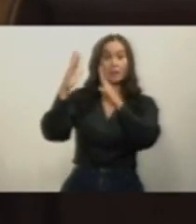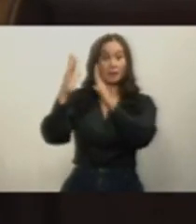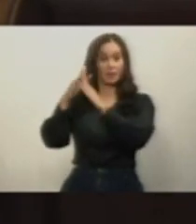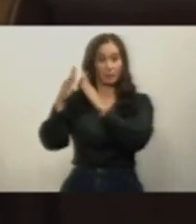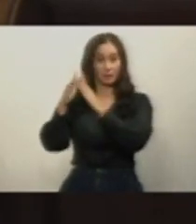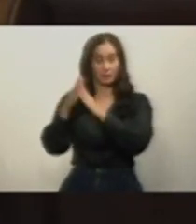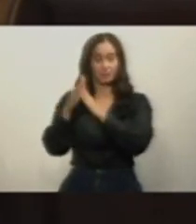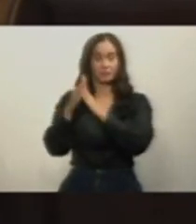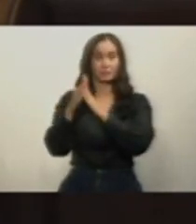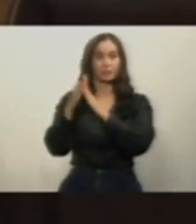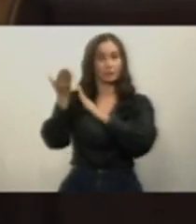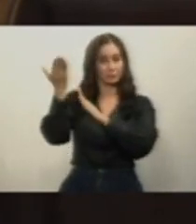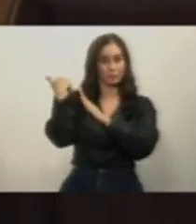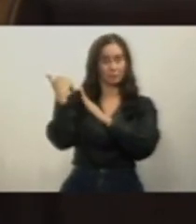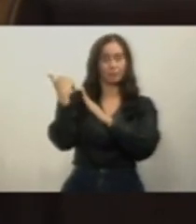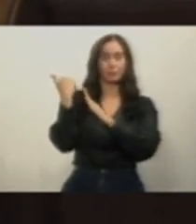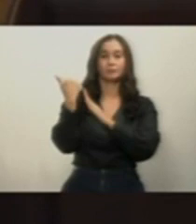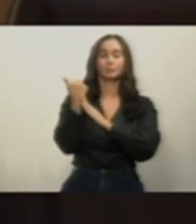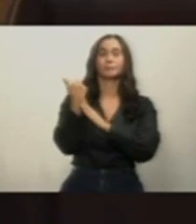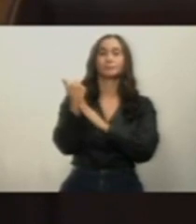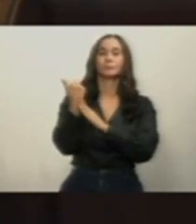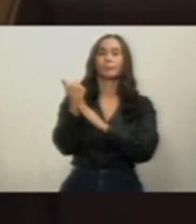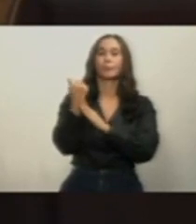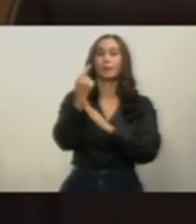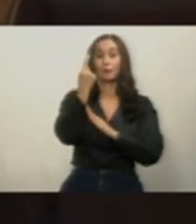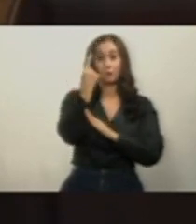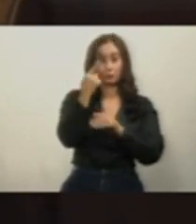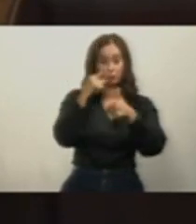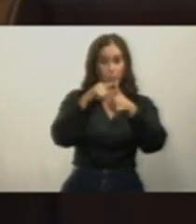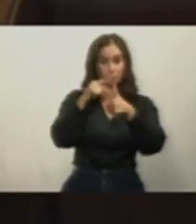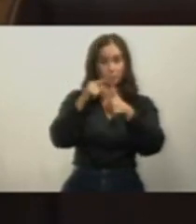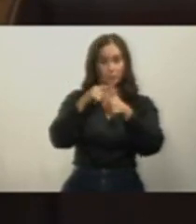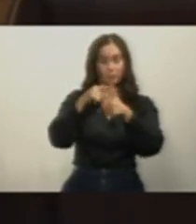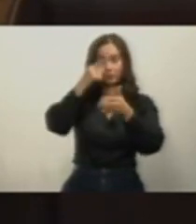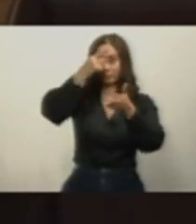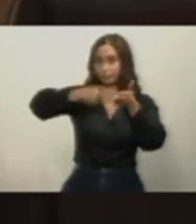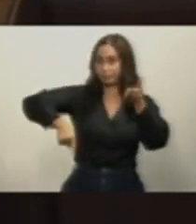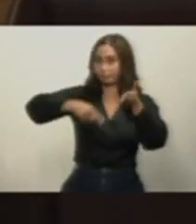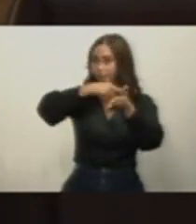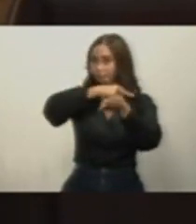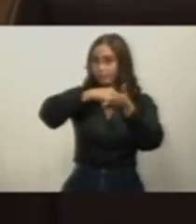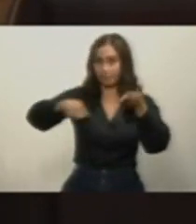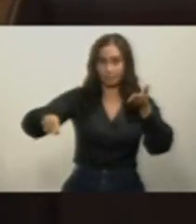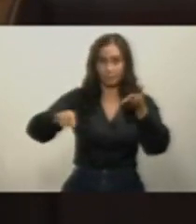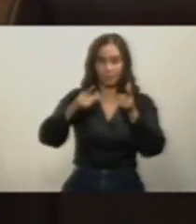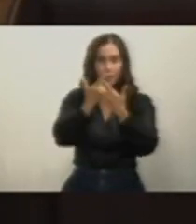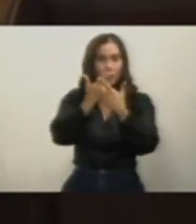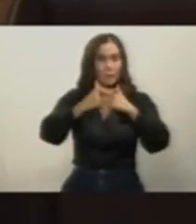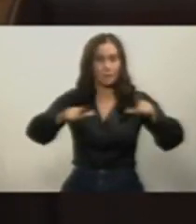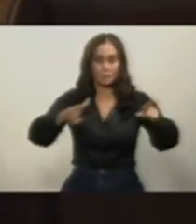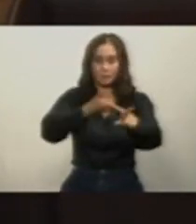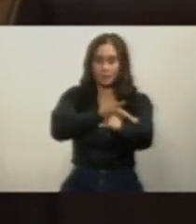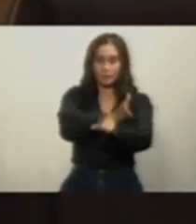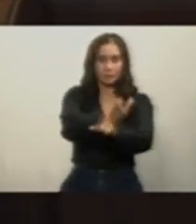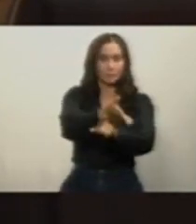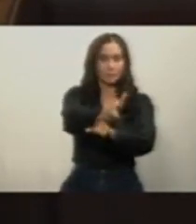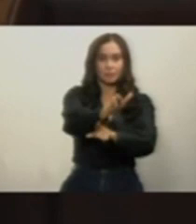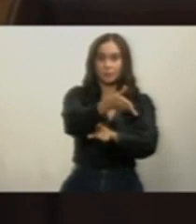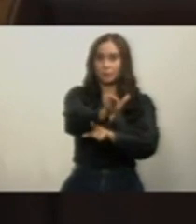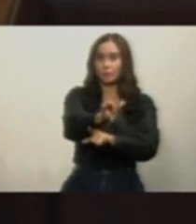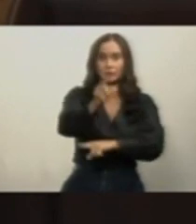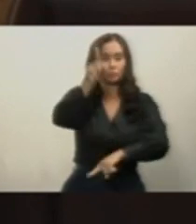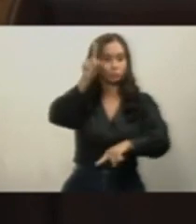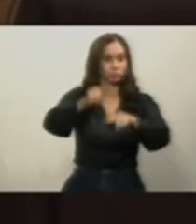los términos siguientes uno queda eliminada la gracia de libre circulación a partir del